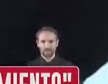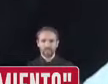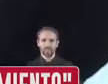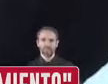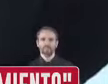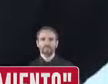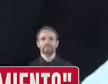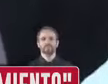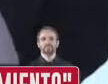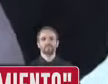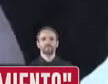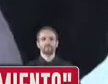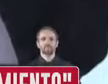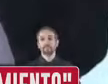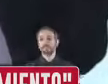bueno